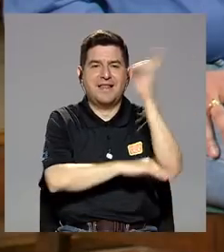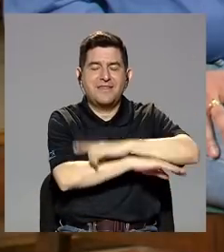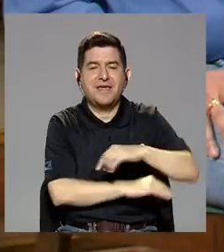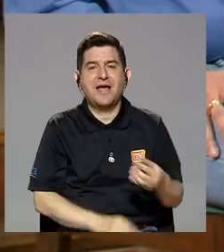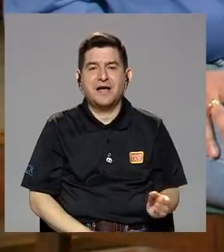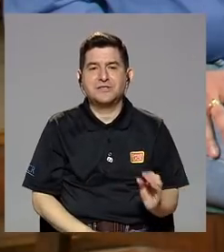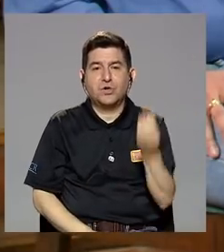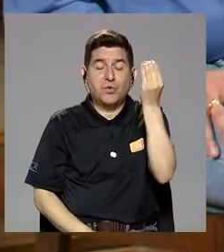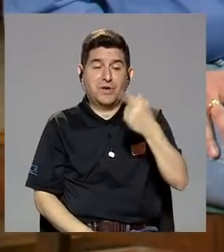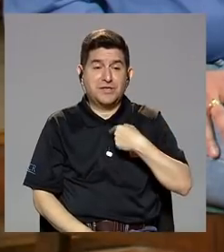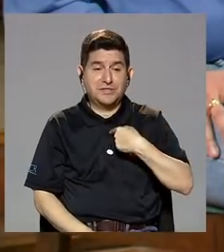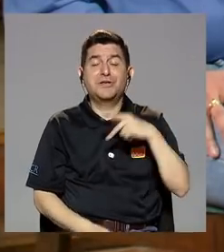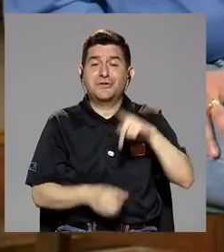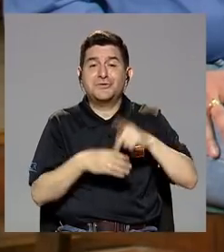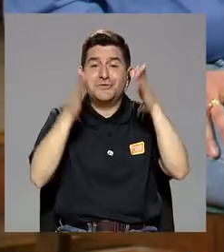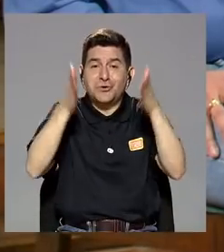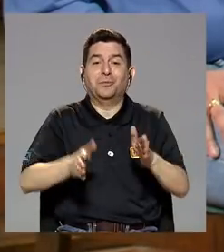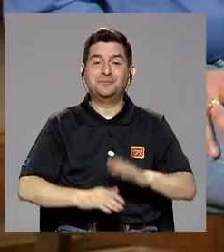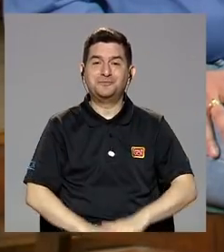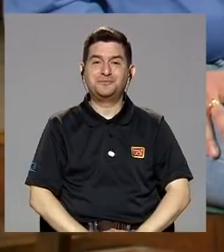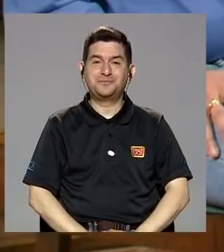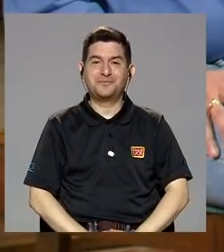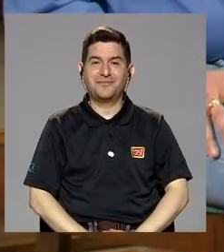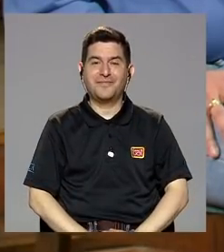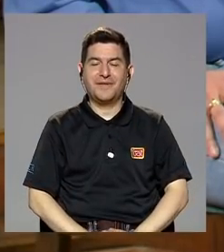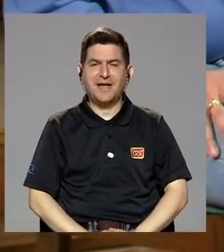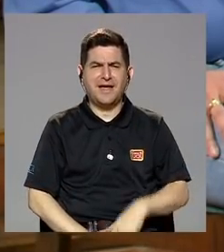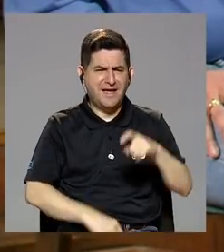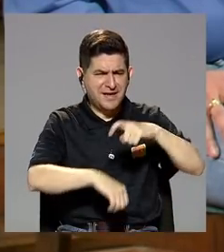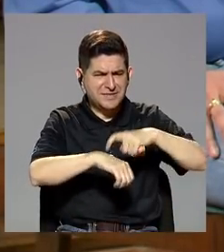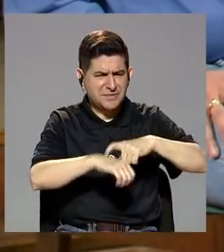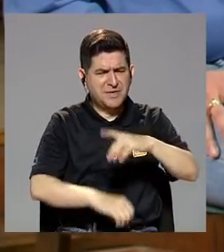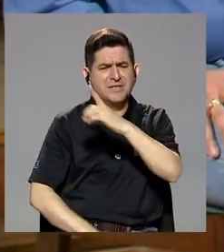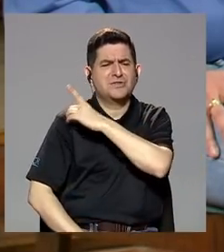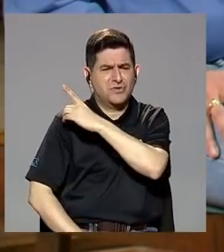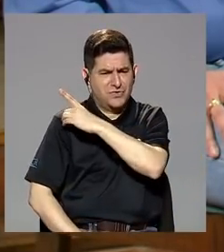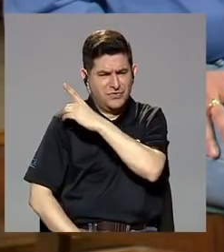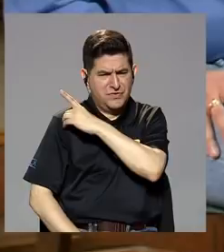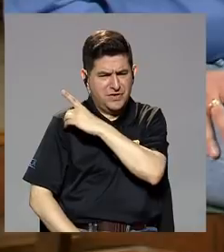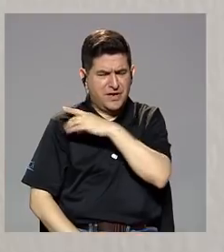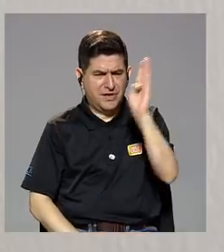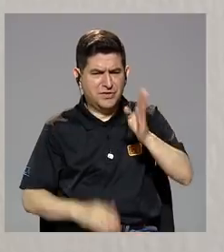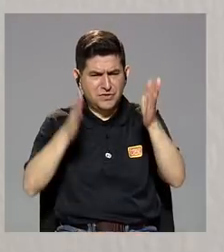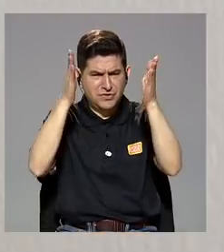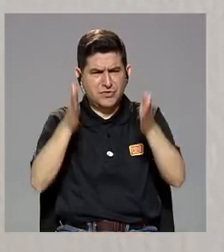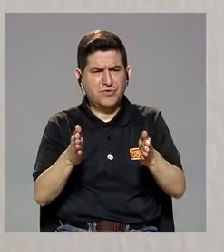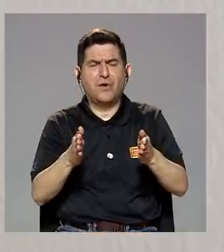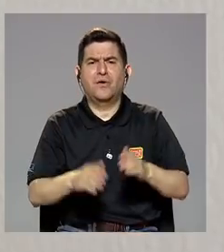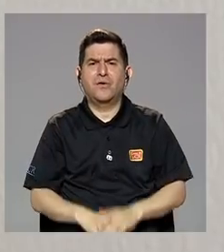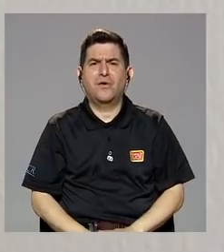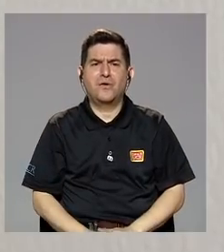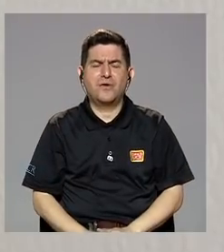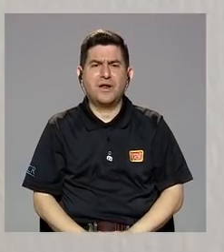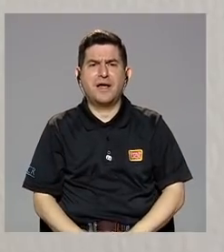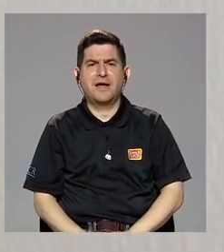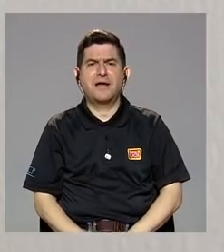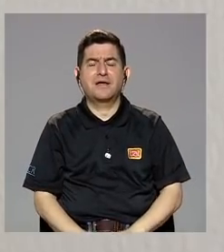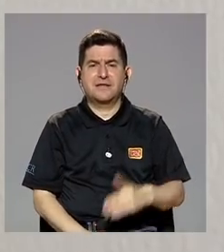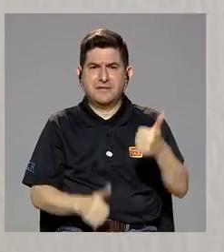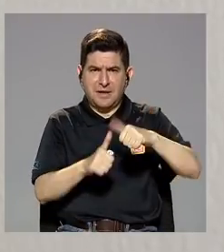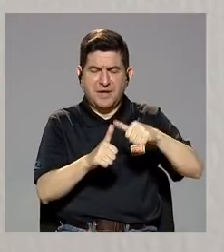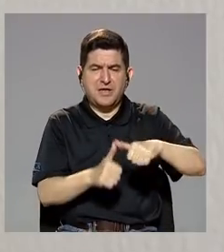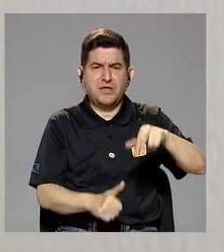y yo era el protagonista entonces dirigida por este director brasileño de tedio verbal rosa no